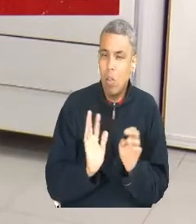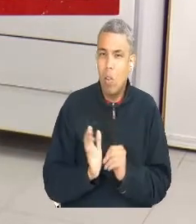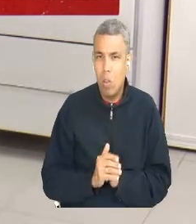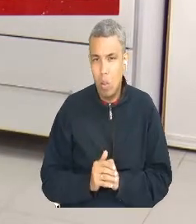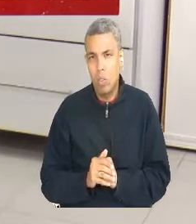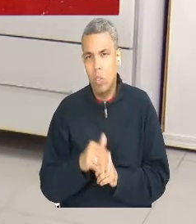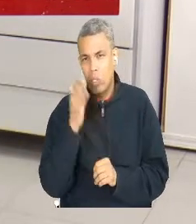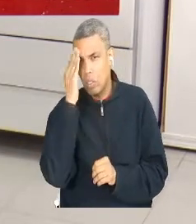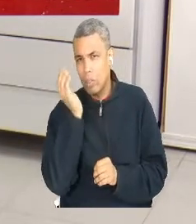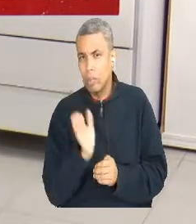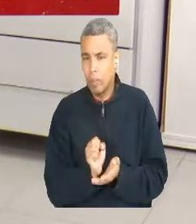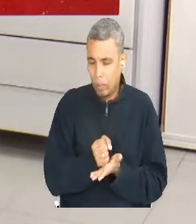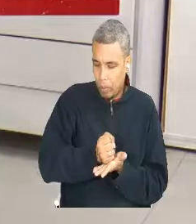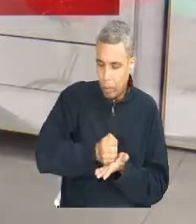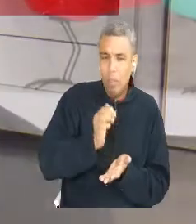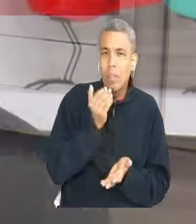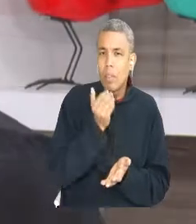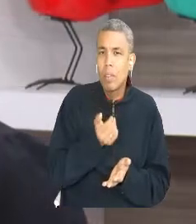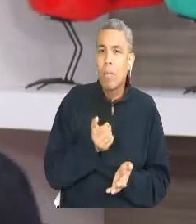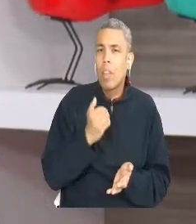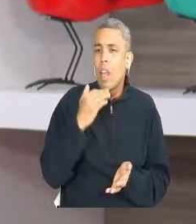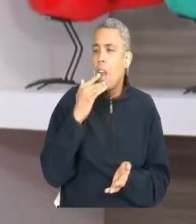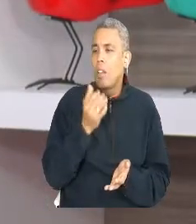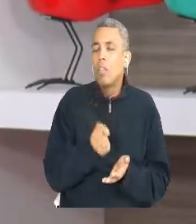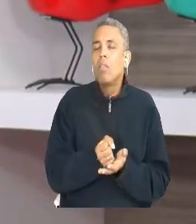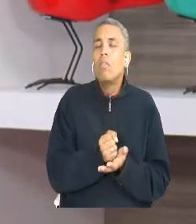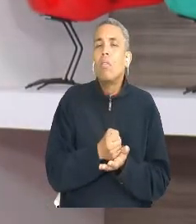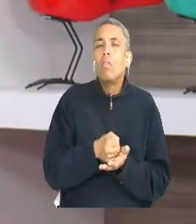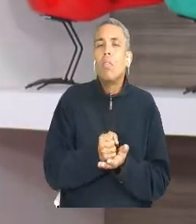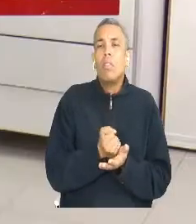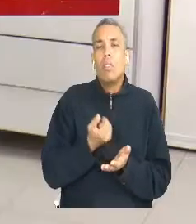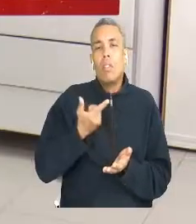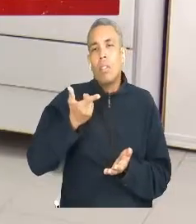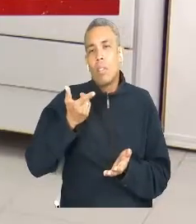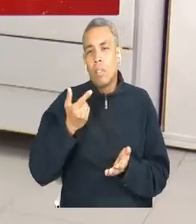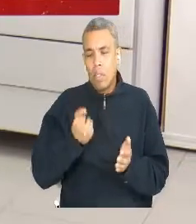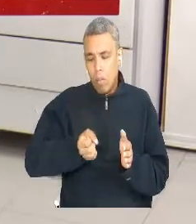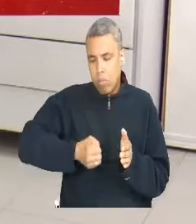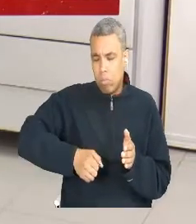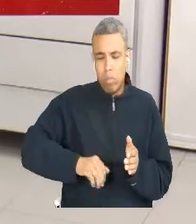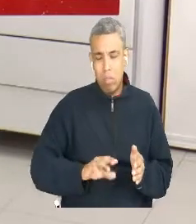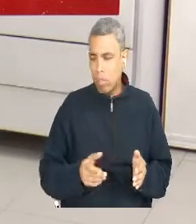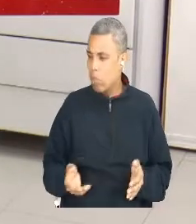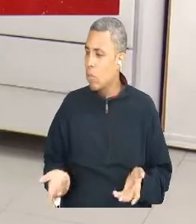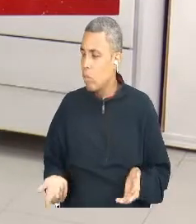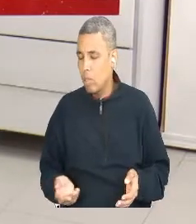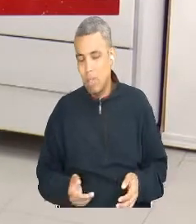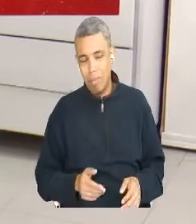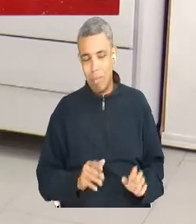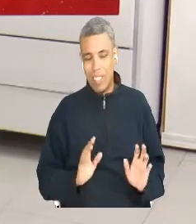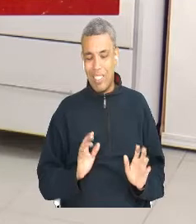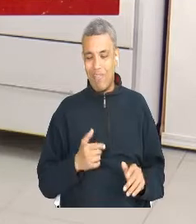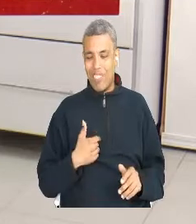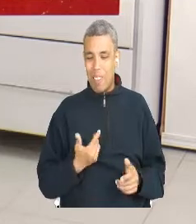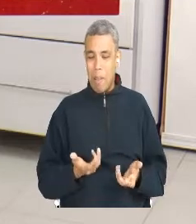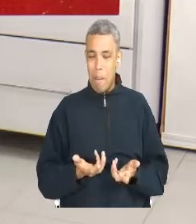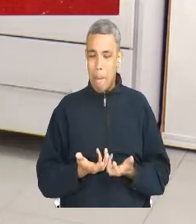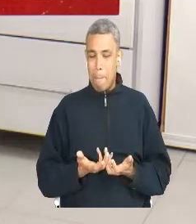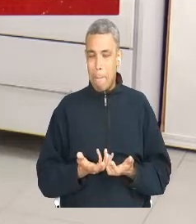ya es imaginación de ustedes. Bueno. ¿Cómo vamos? No se me dio como quería hacer la técnica, así. Bueno, pero ahí